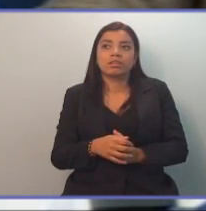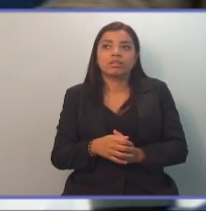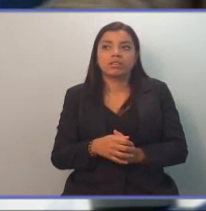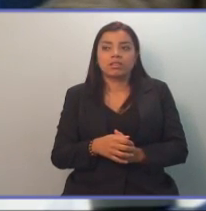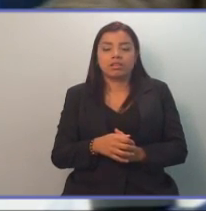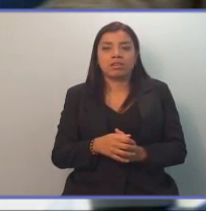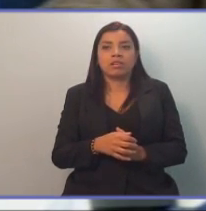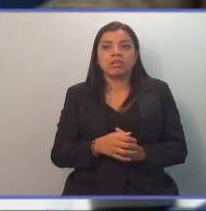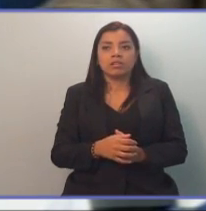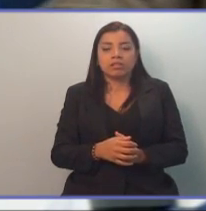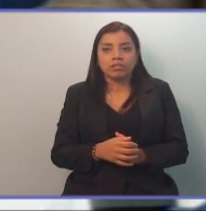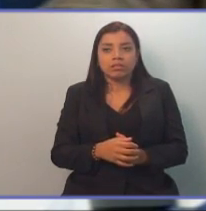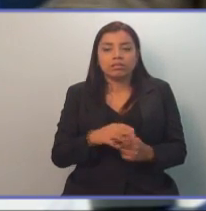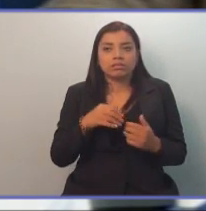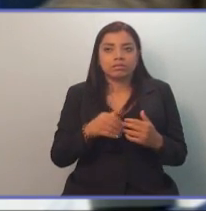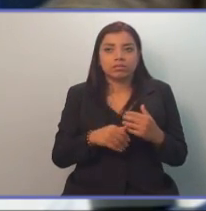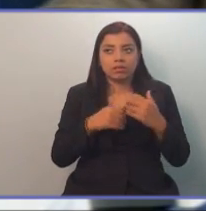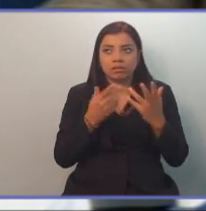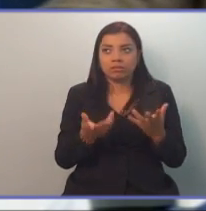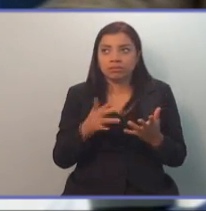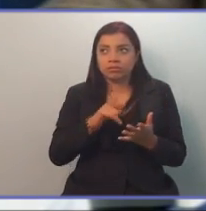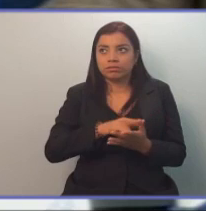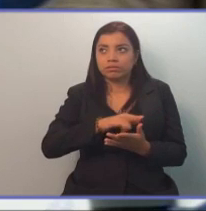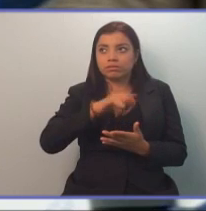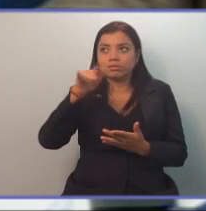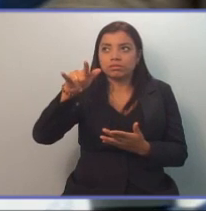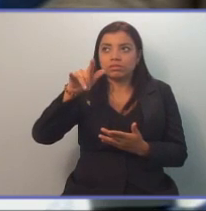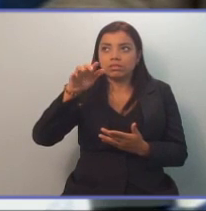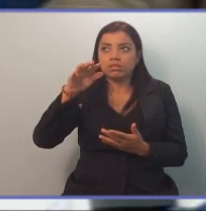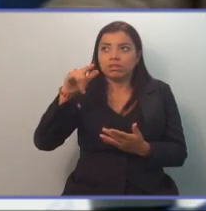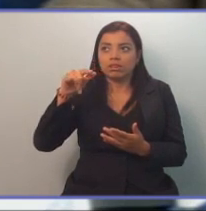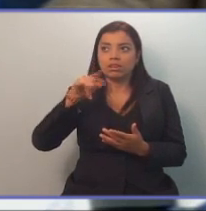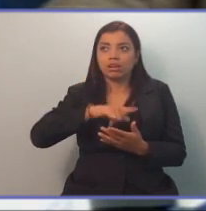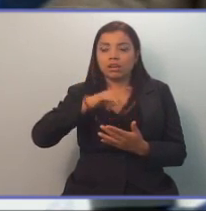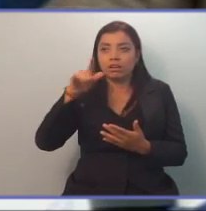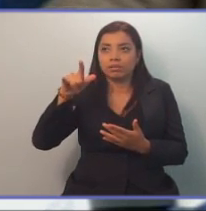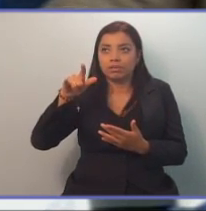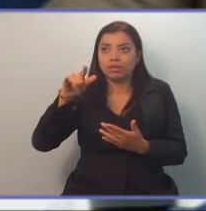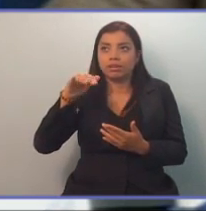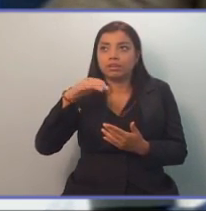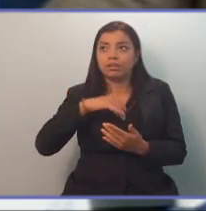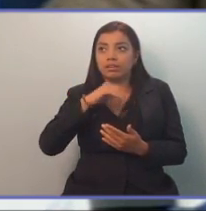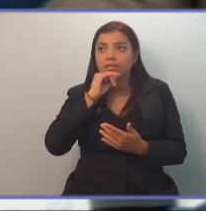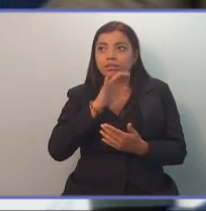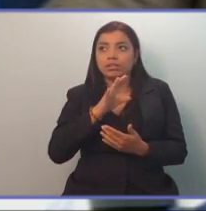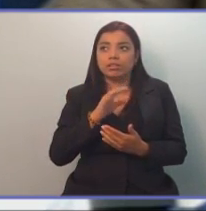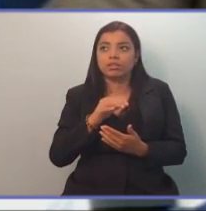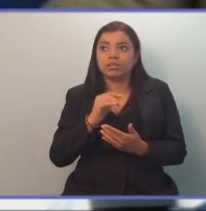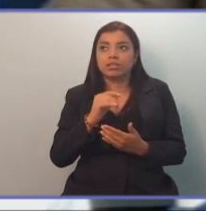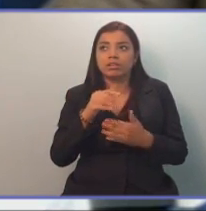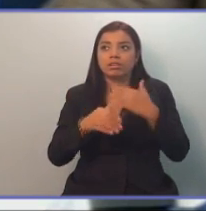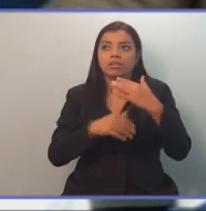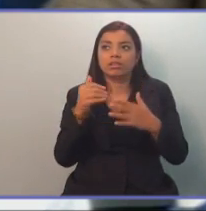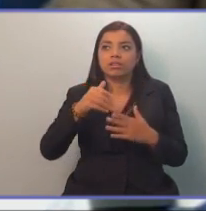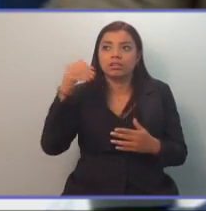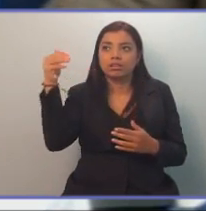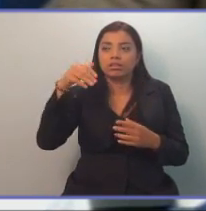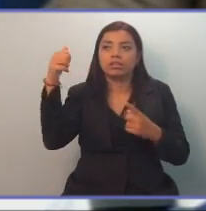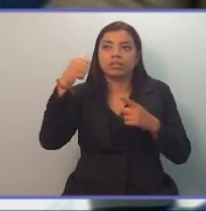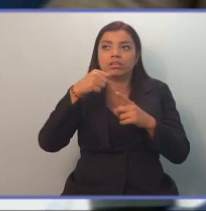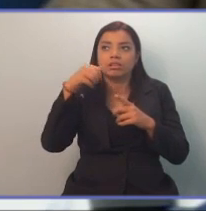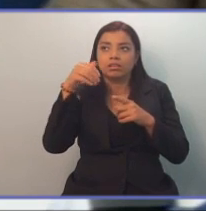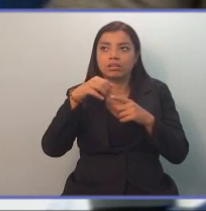uno, es acerca de los viajes. Me refiero que son las capacitaciones